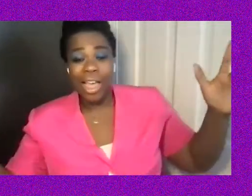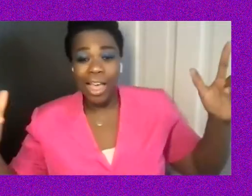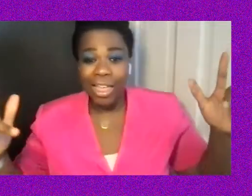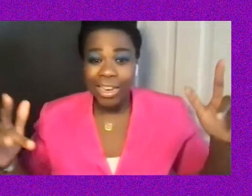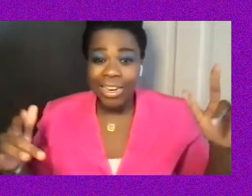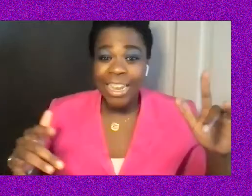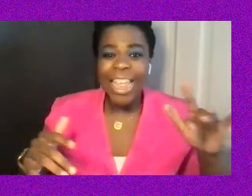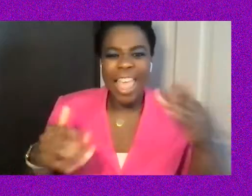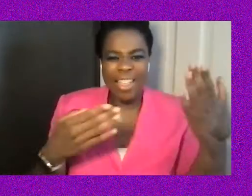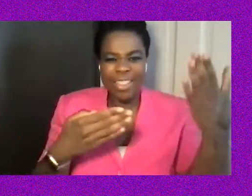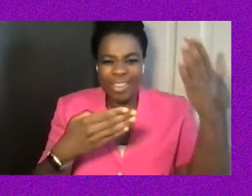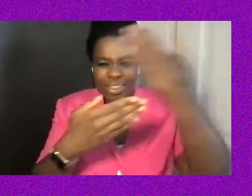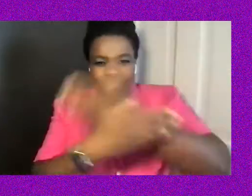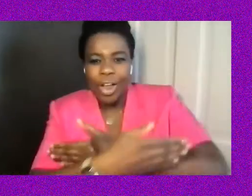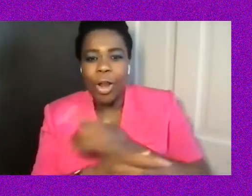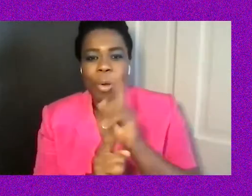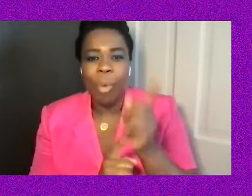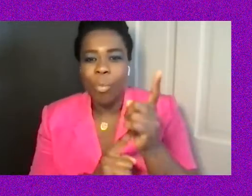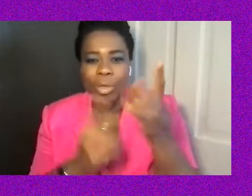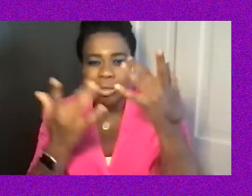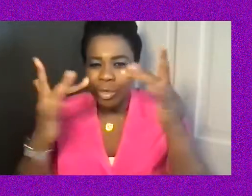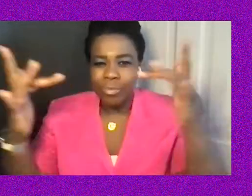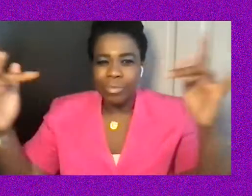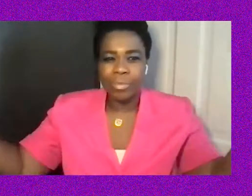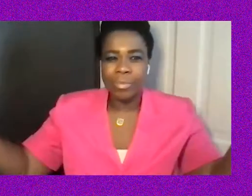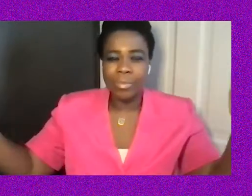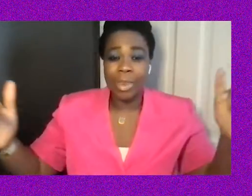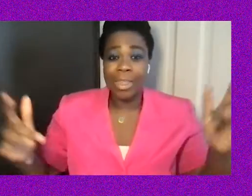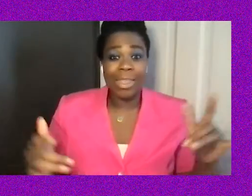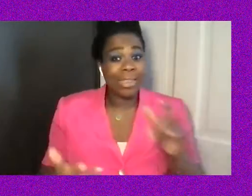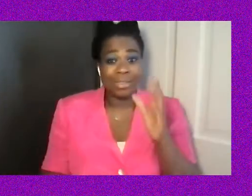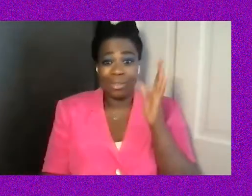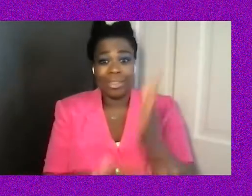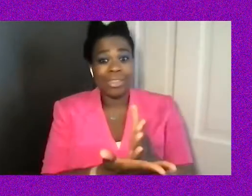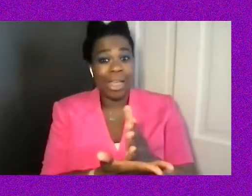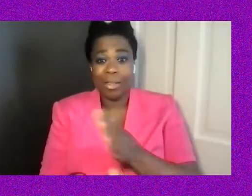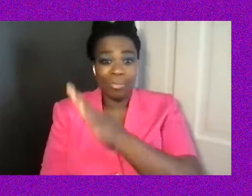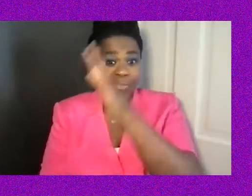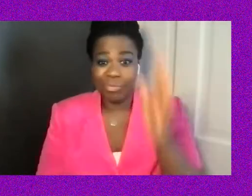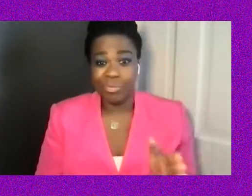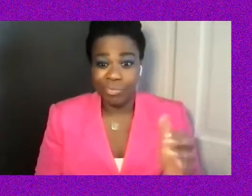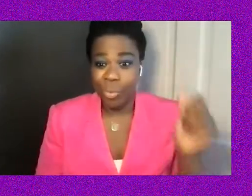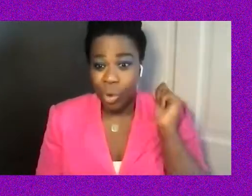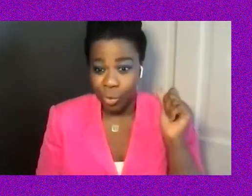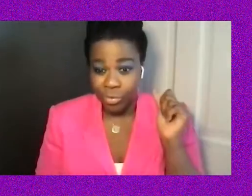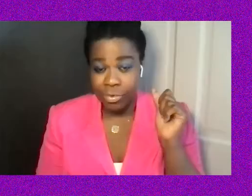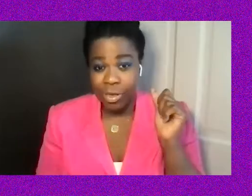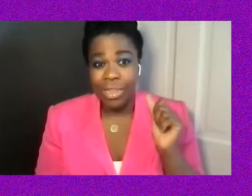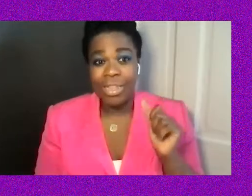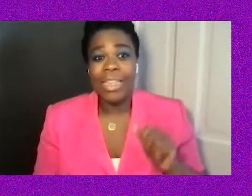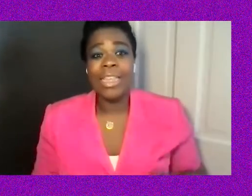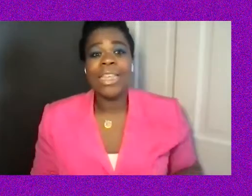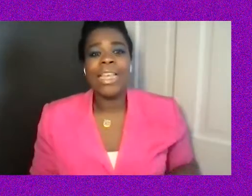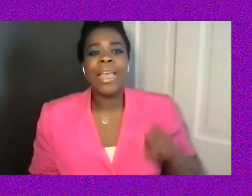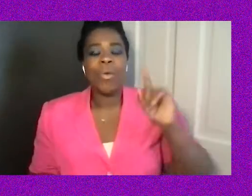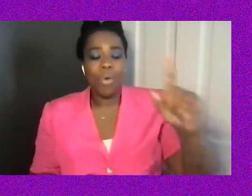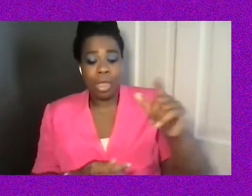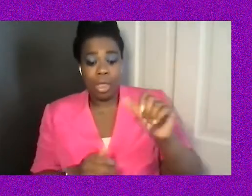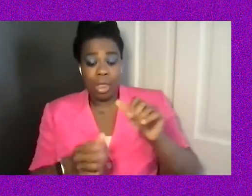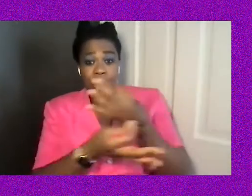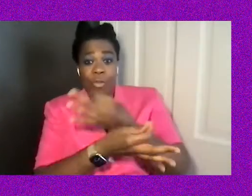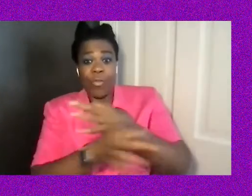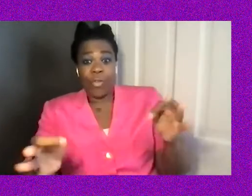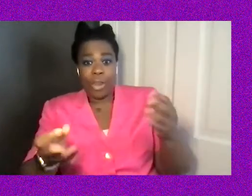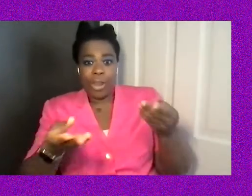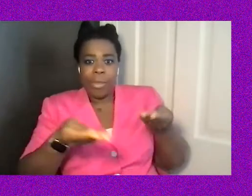no brillamos en la luz en los momentos tan oscuros, y no vamos a parar hasta que ya